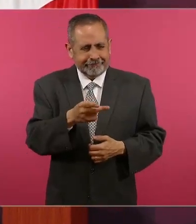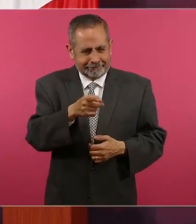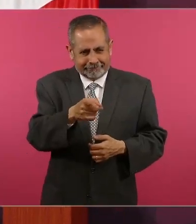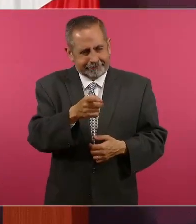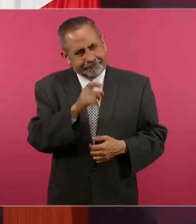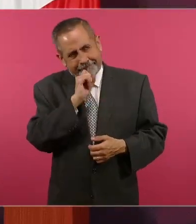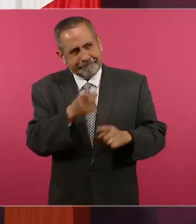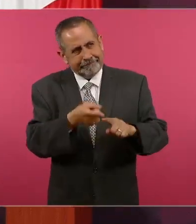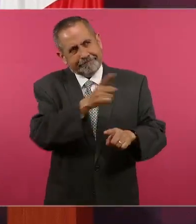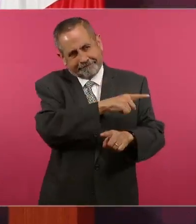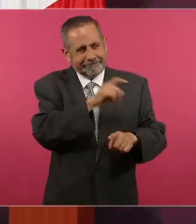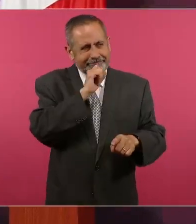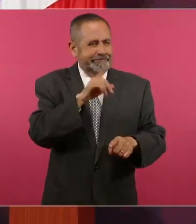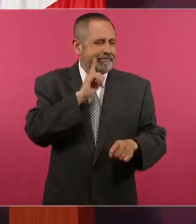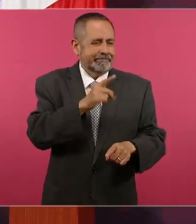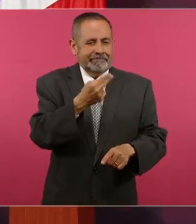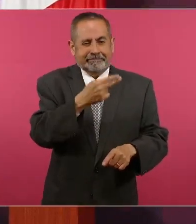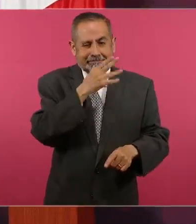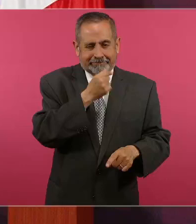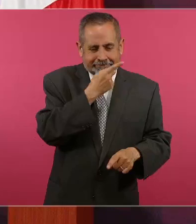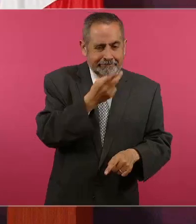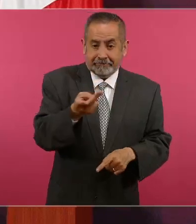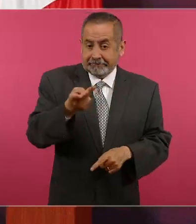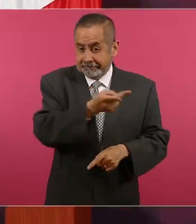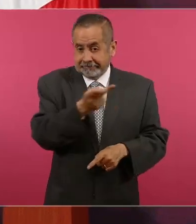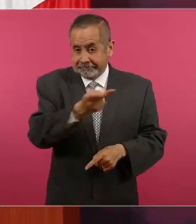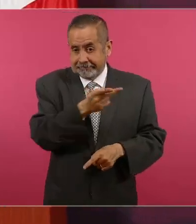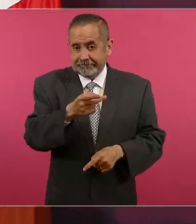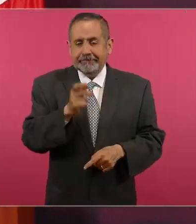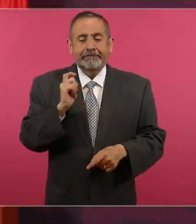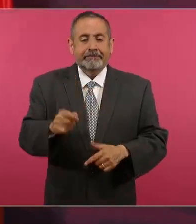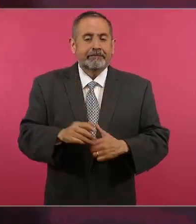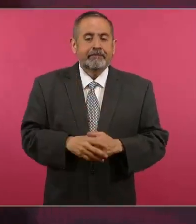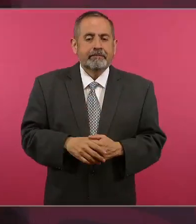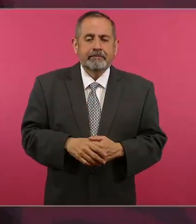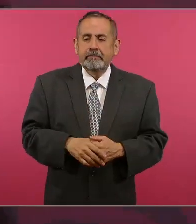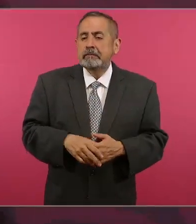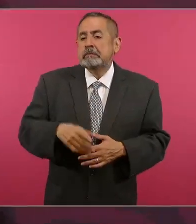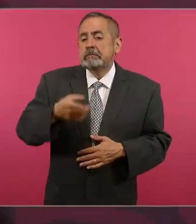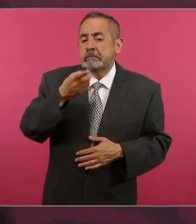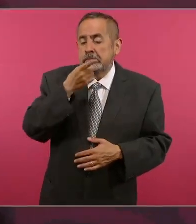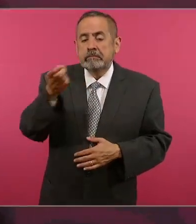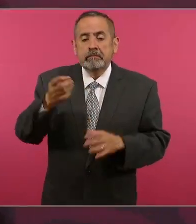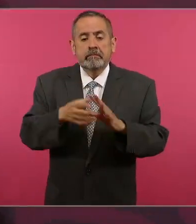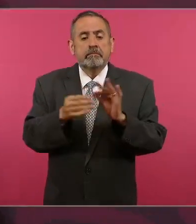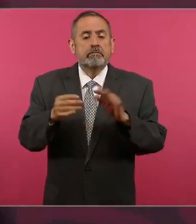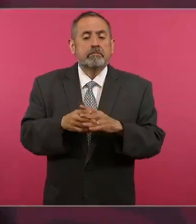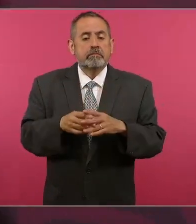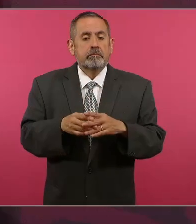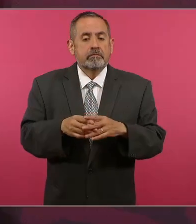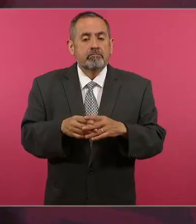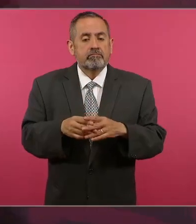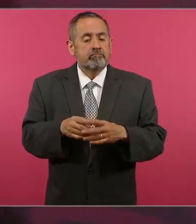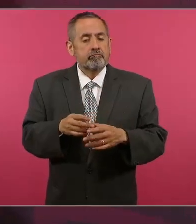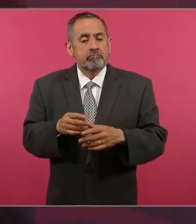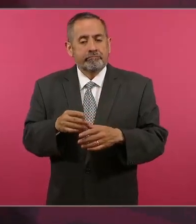y la que acaba de venir, que supuestamente a formarme